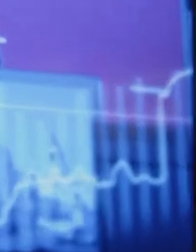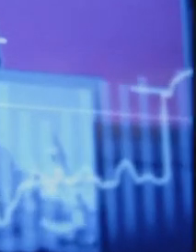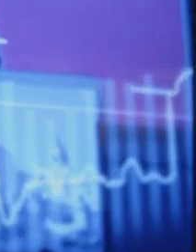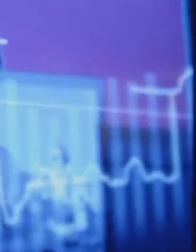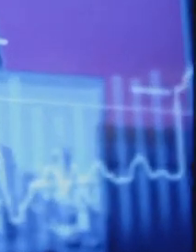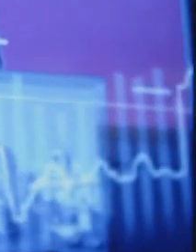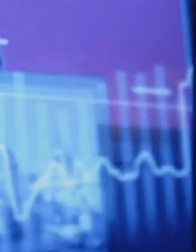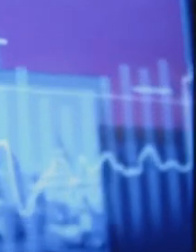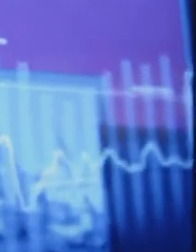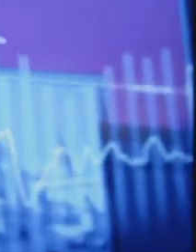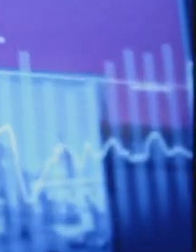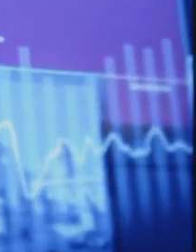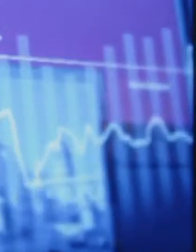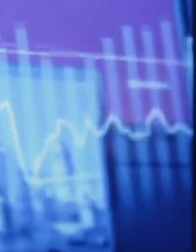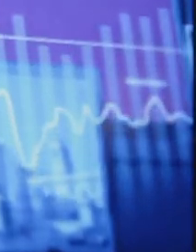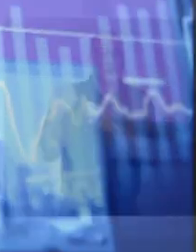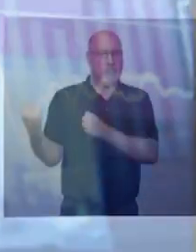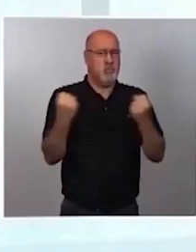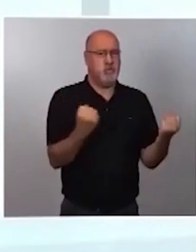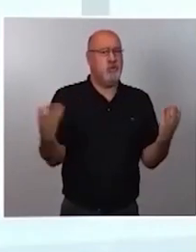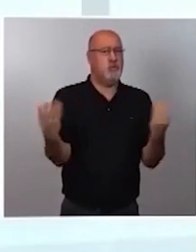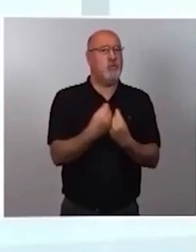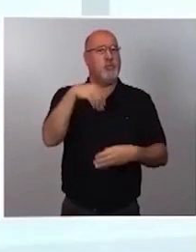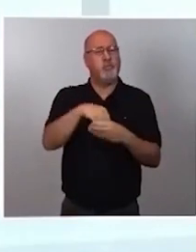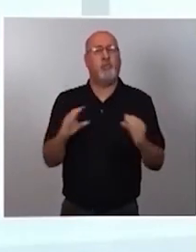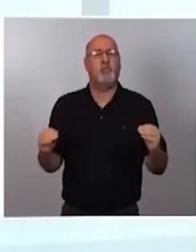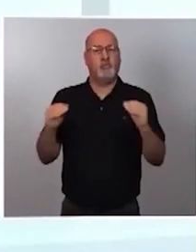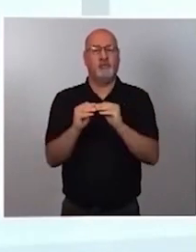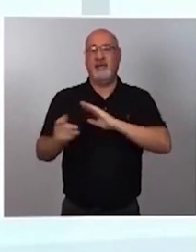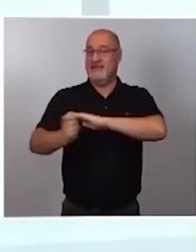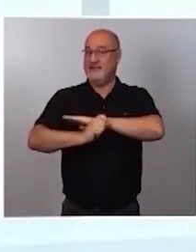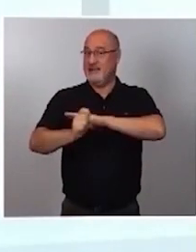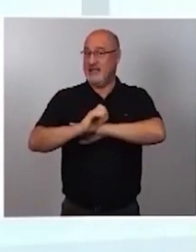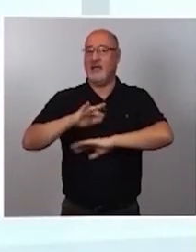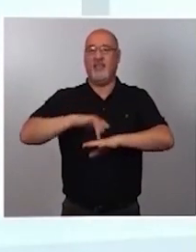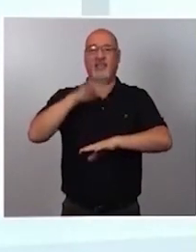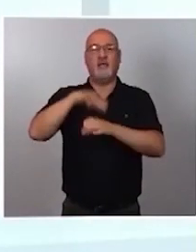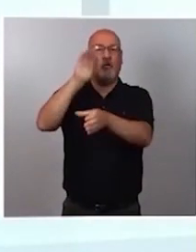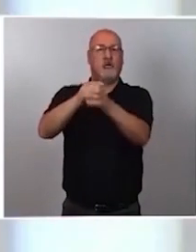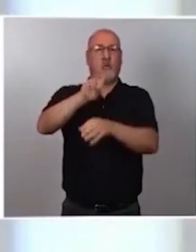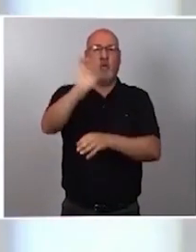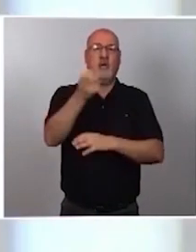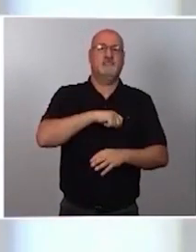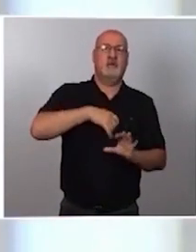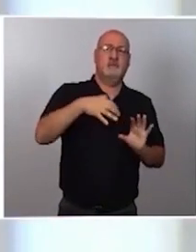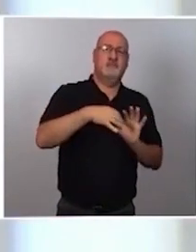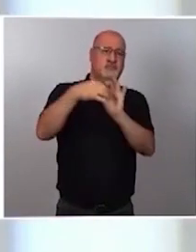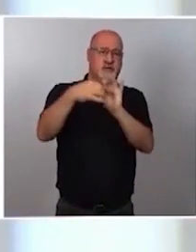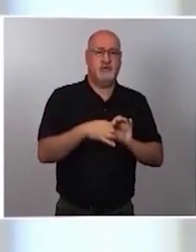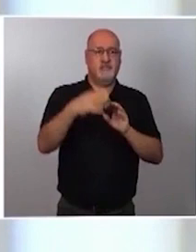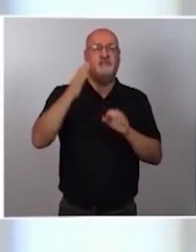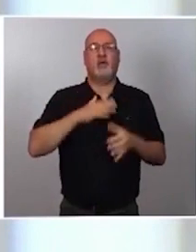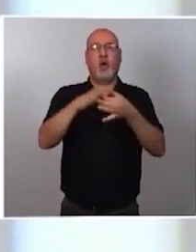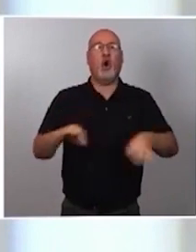recuperación? Pues no lo sé, probablemente tampoco, pero ¿sabes lo que pasa, Javier? Que en el caso de España, NISDE tiene contabilizados los casos y